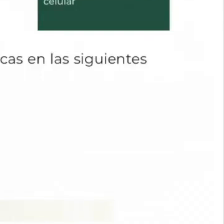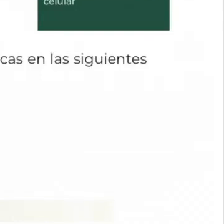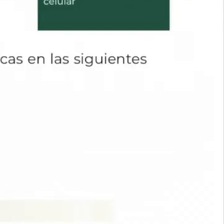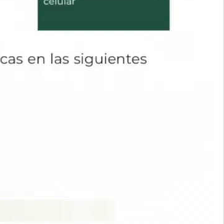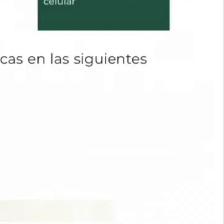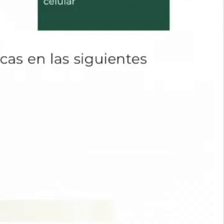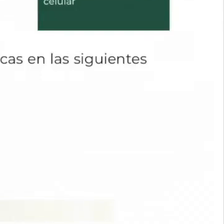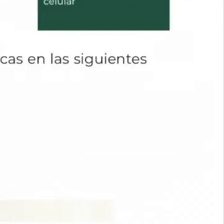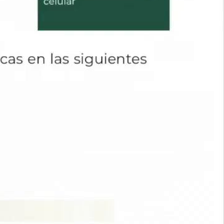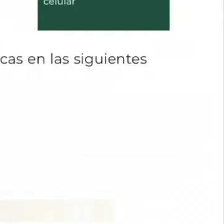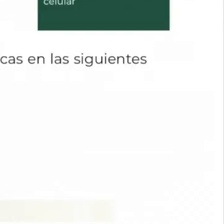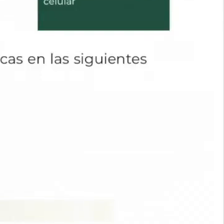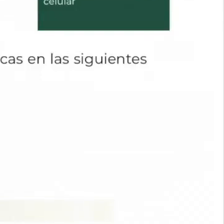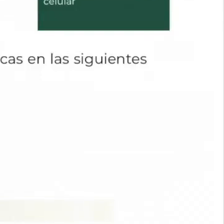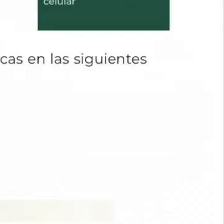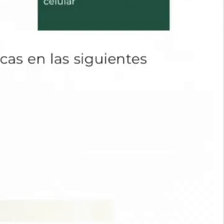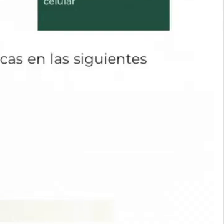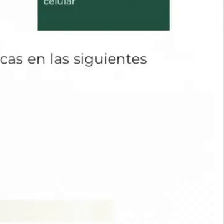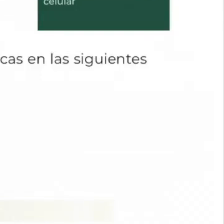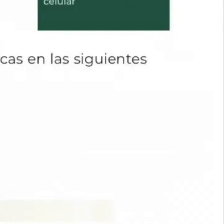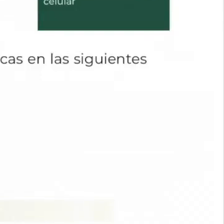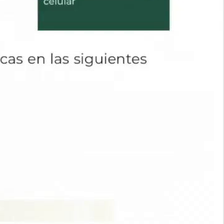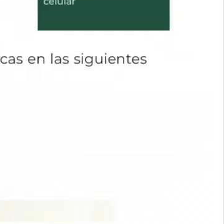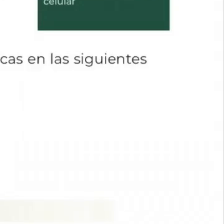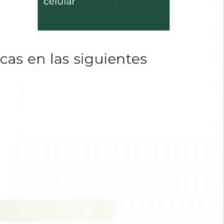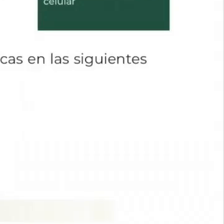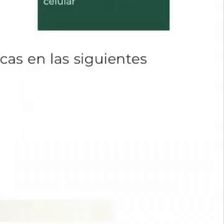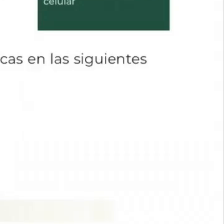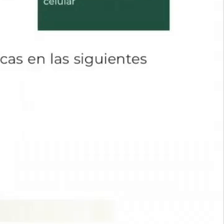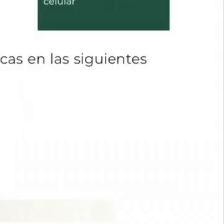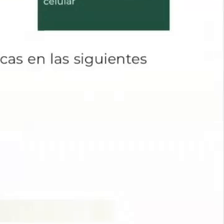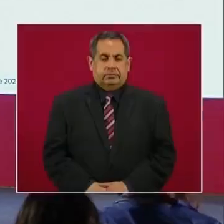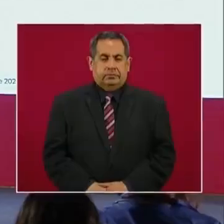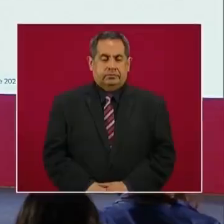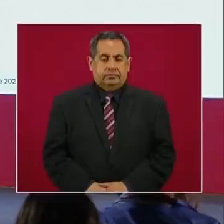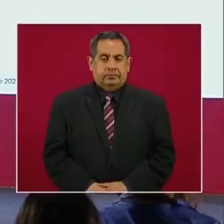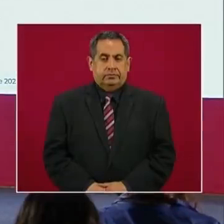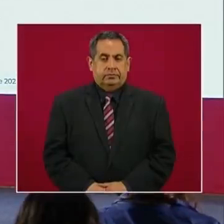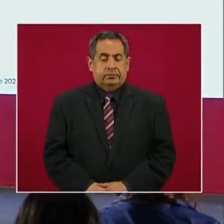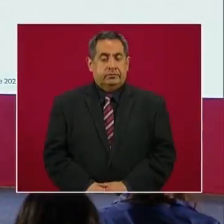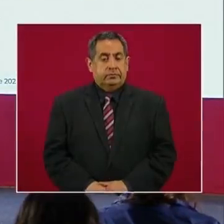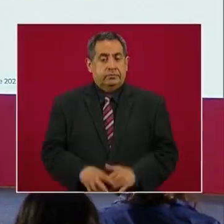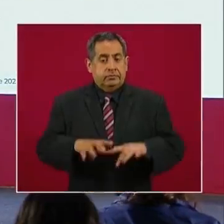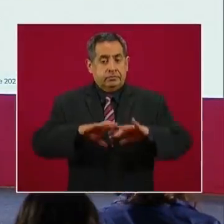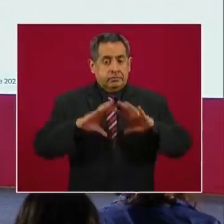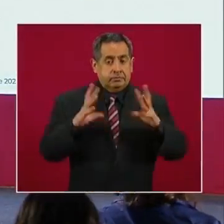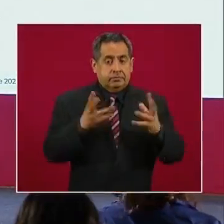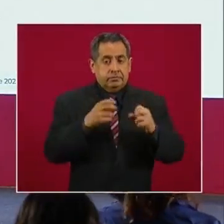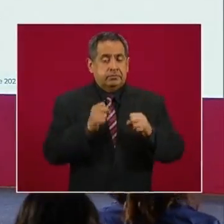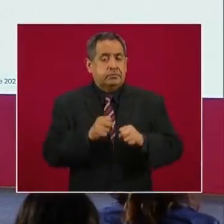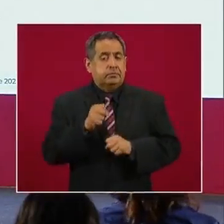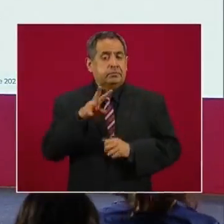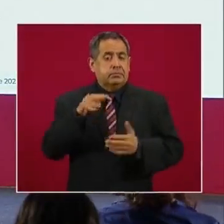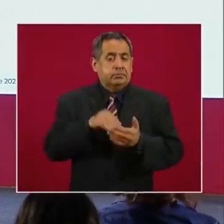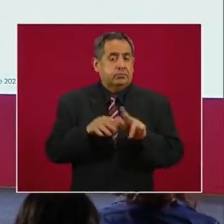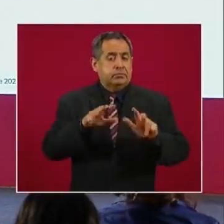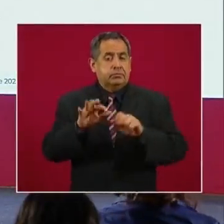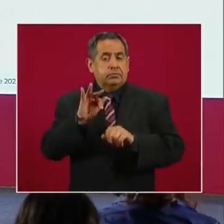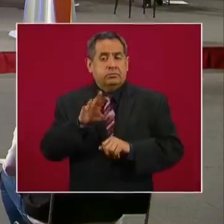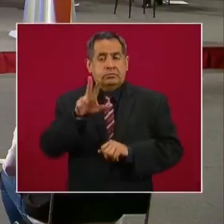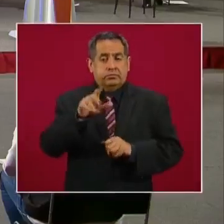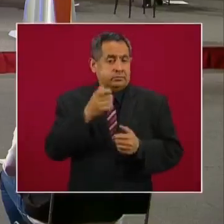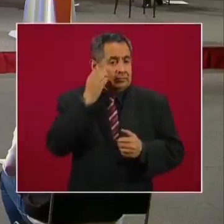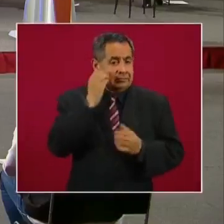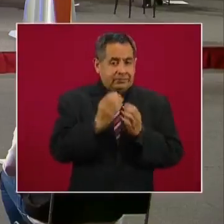y detectado y obviamente asegurado 19 mil 845 aparatos.